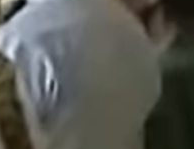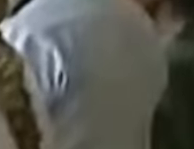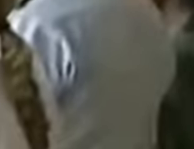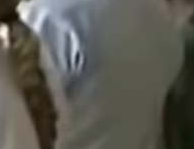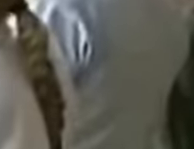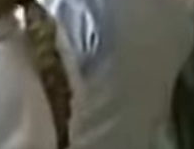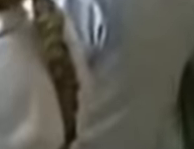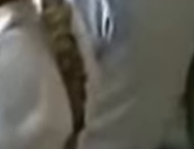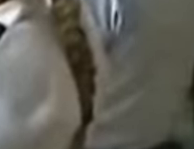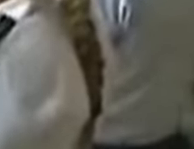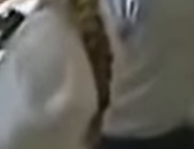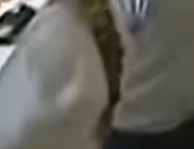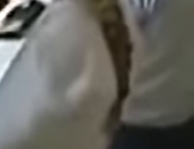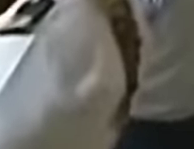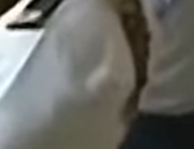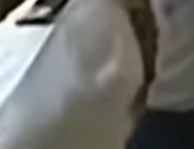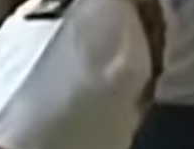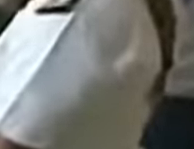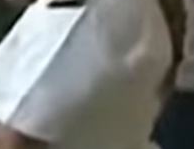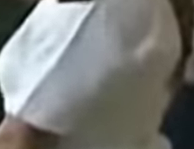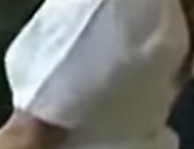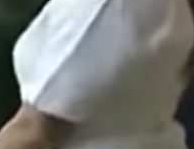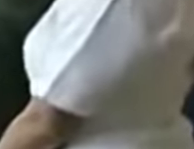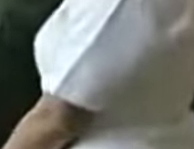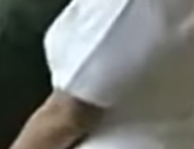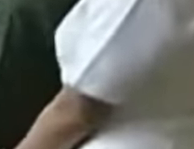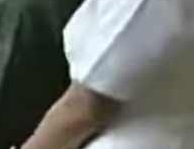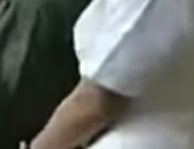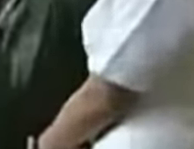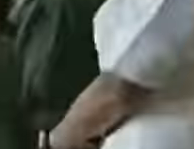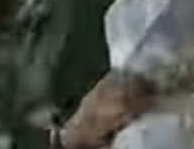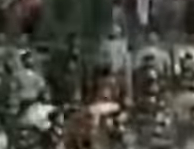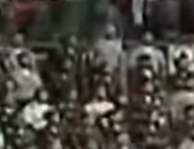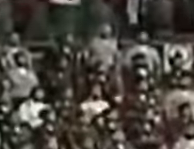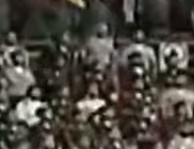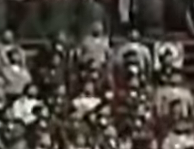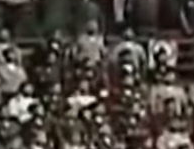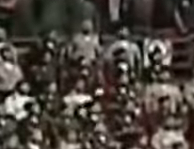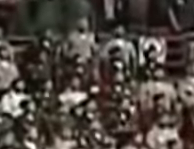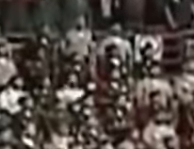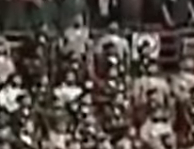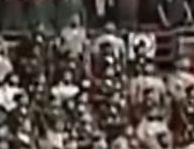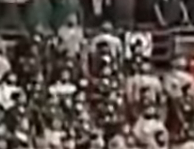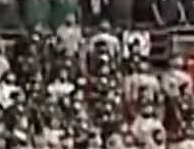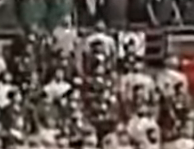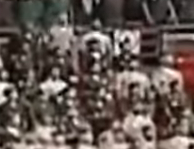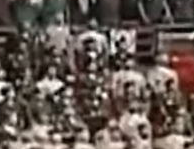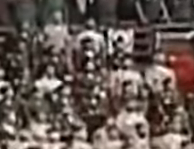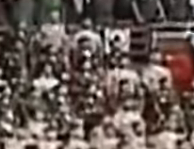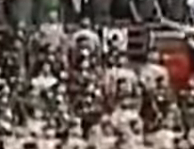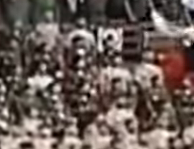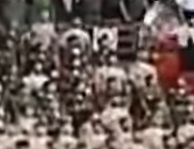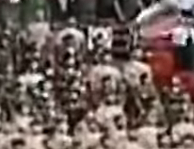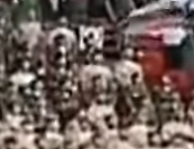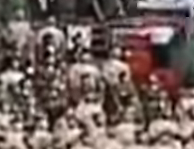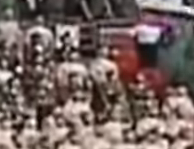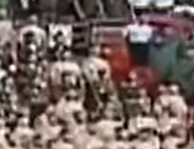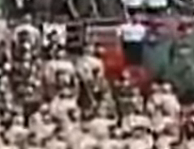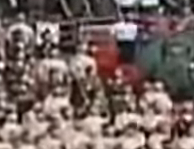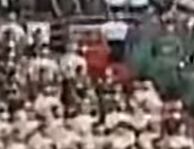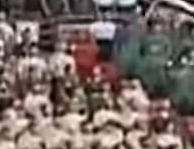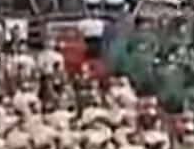es traidor. Los gringos se equivocaron queriendo ser opresor. Aquel 4 de febrero del año 92,